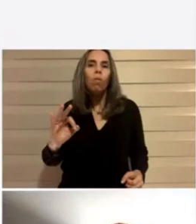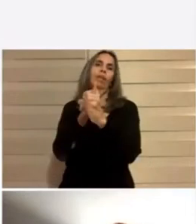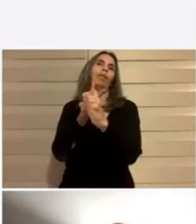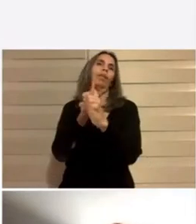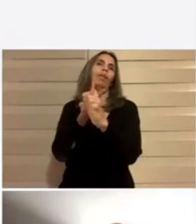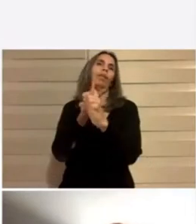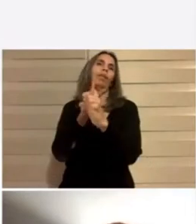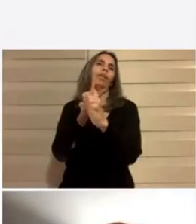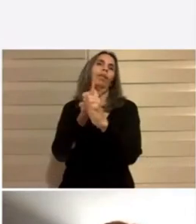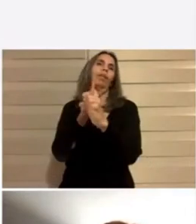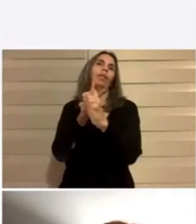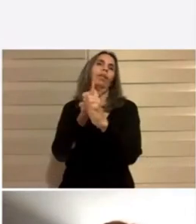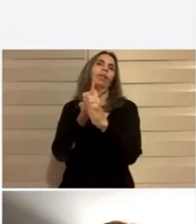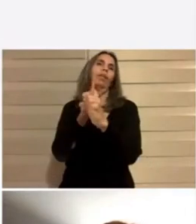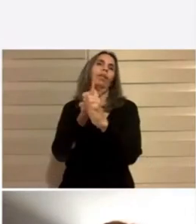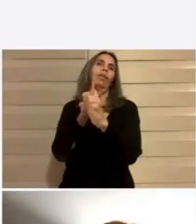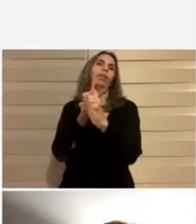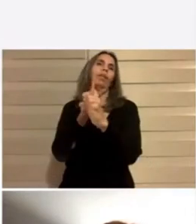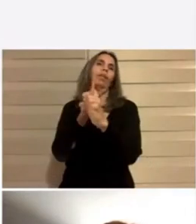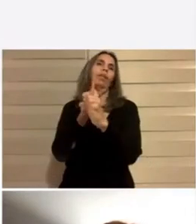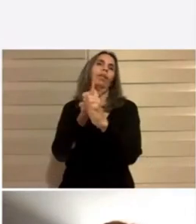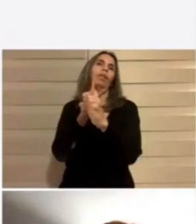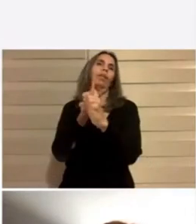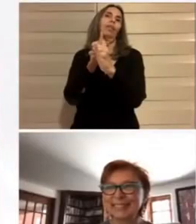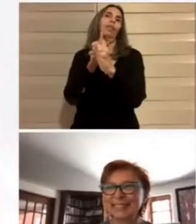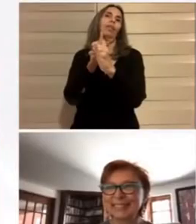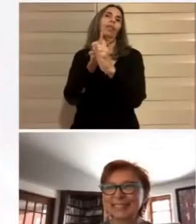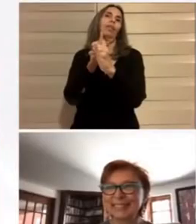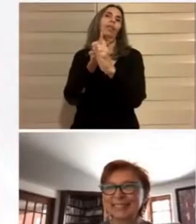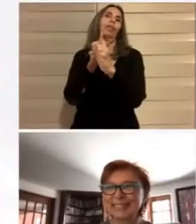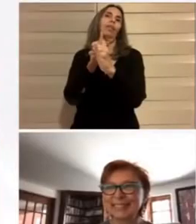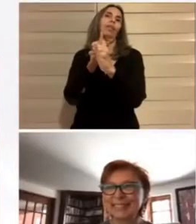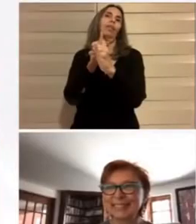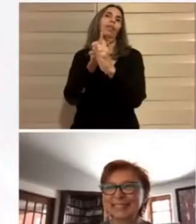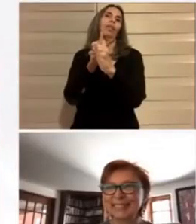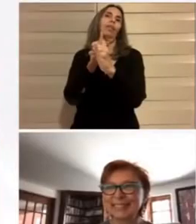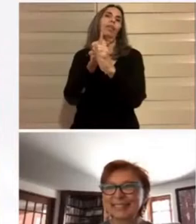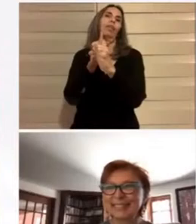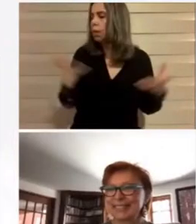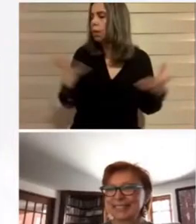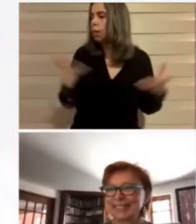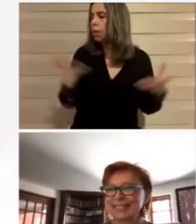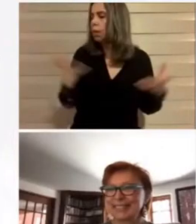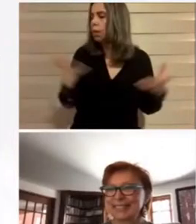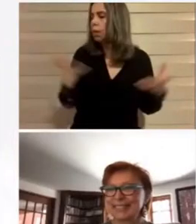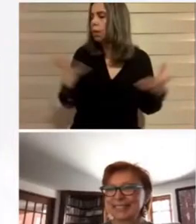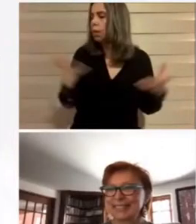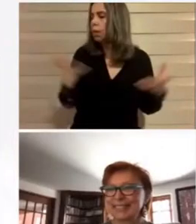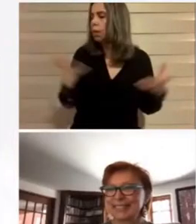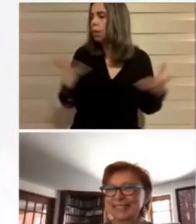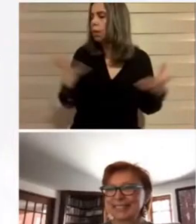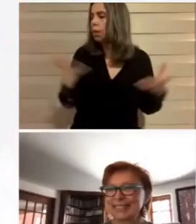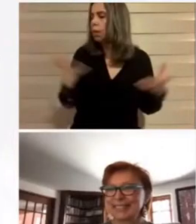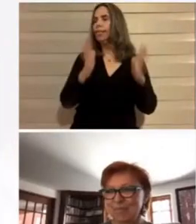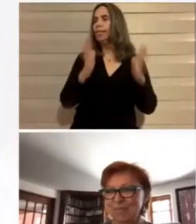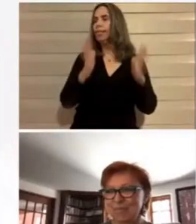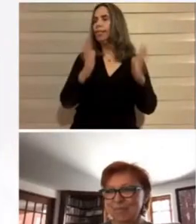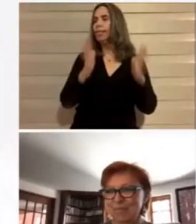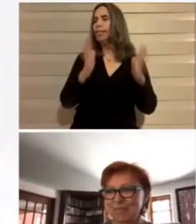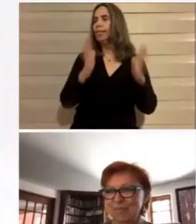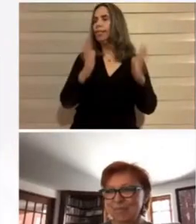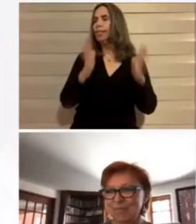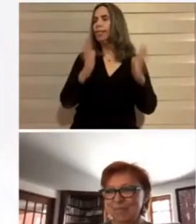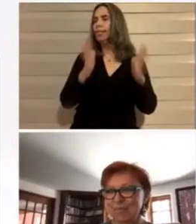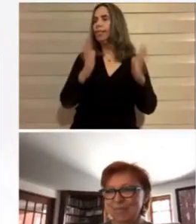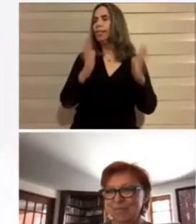que son chidas estas cosas. Ya, eso es todo. Muchas gracias, sí, sin duda.